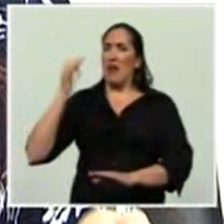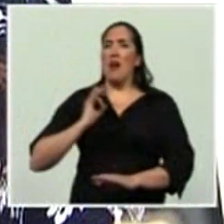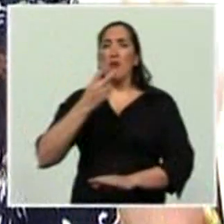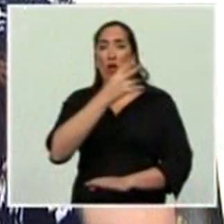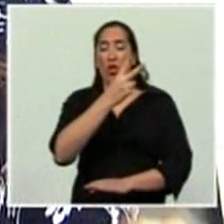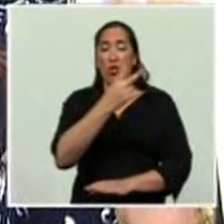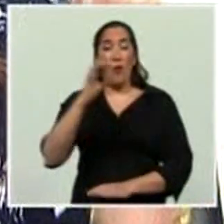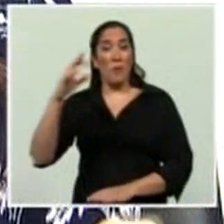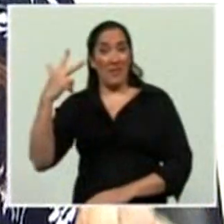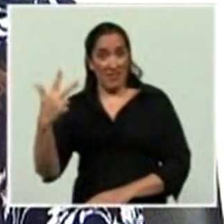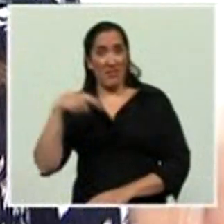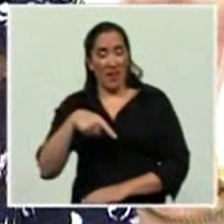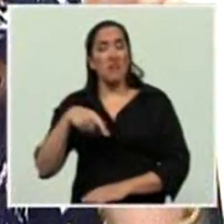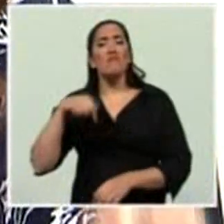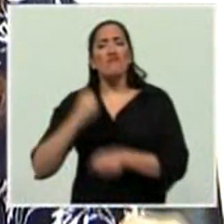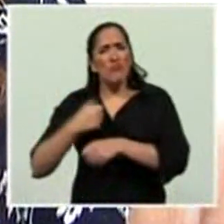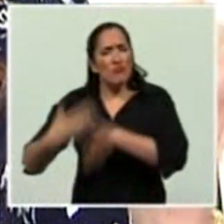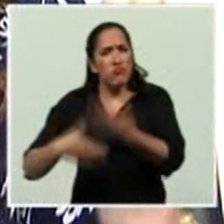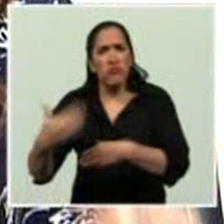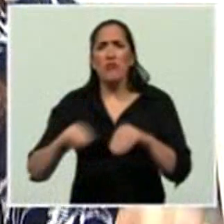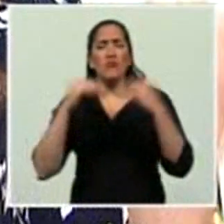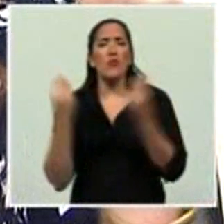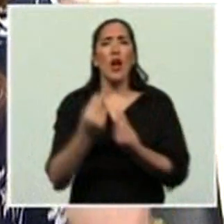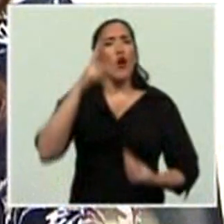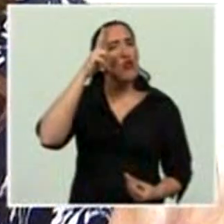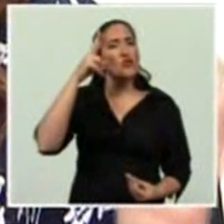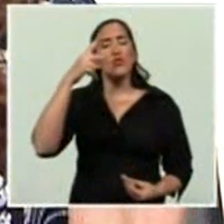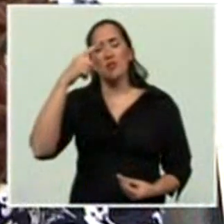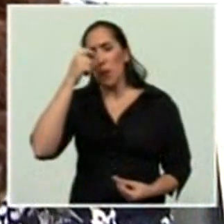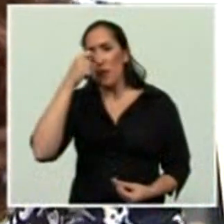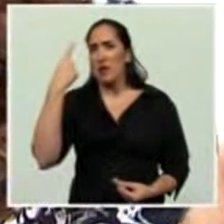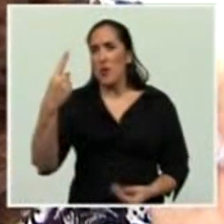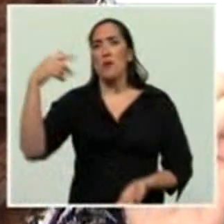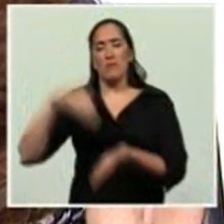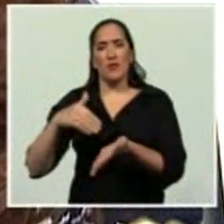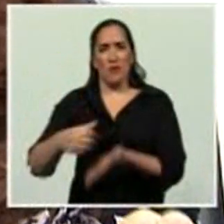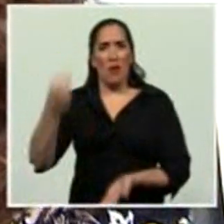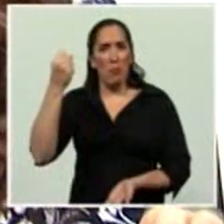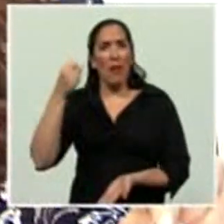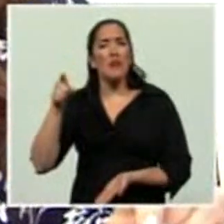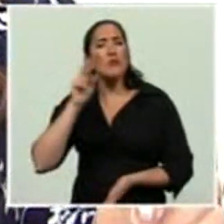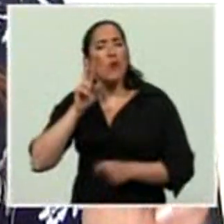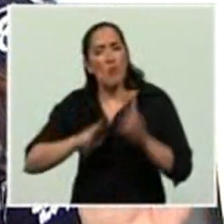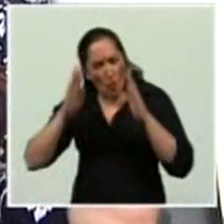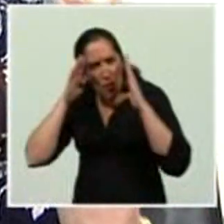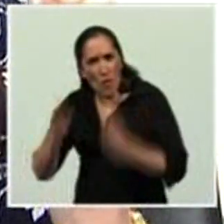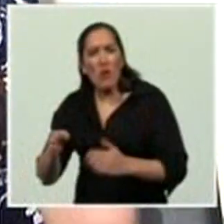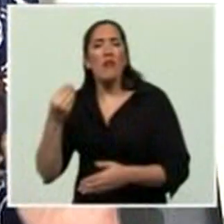2003 alcanza la suma de 821 millones de pesos para sanear